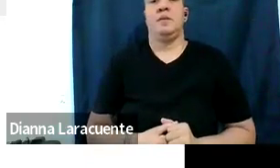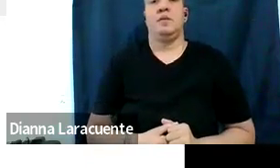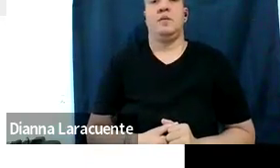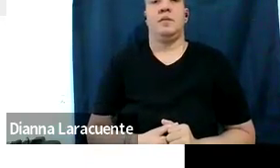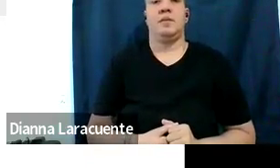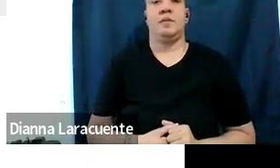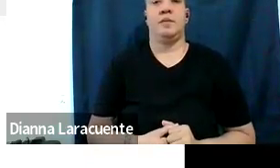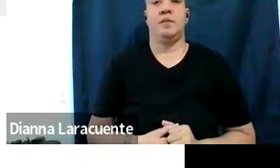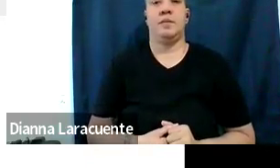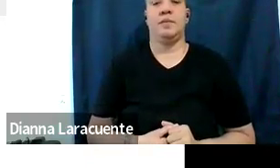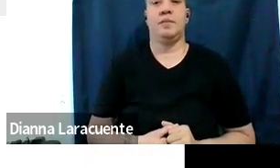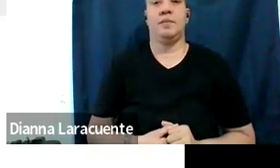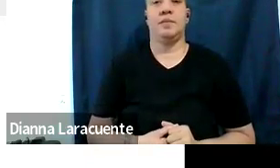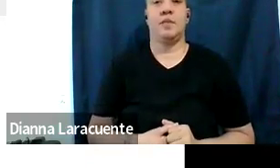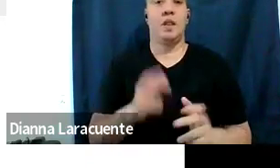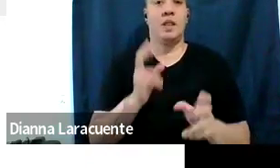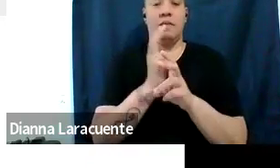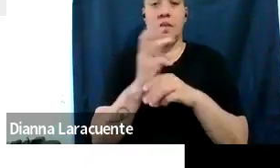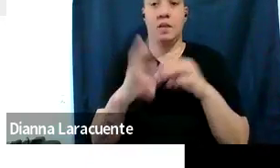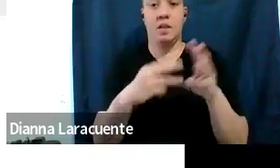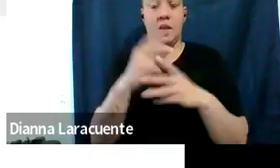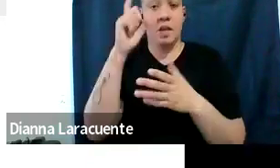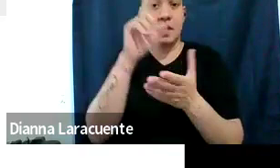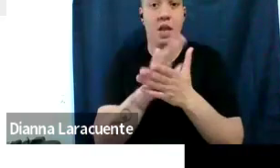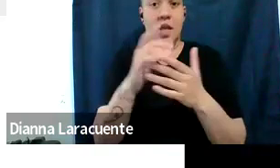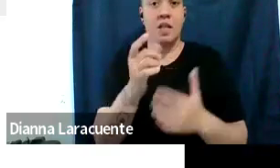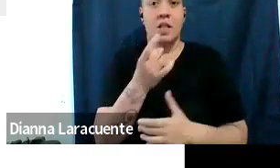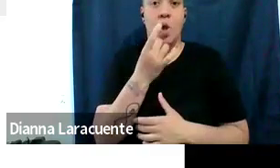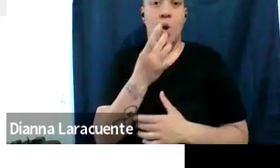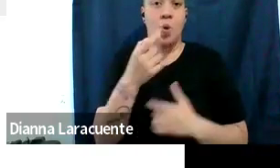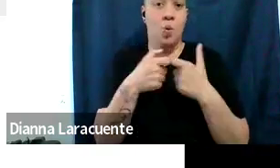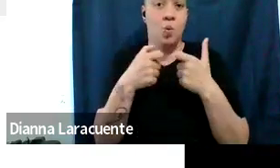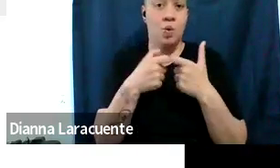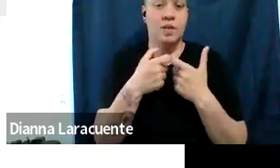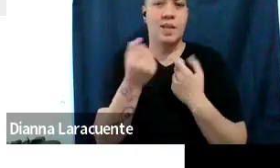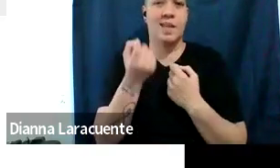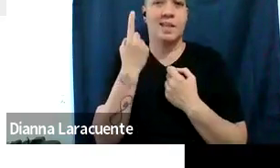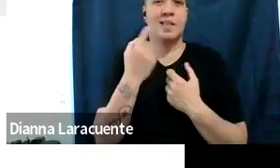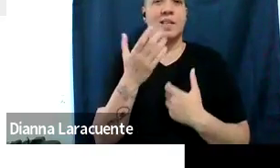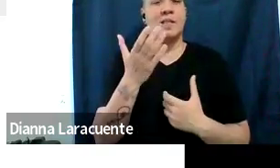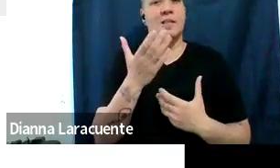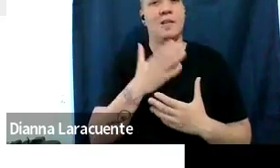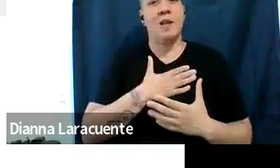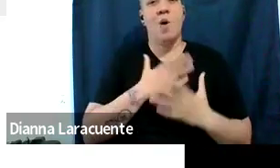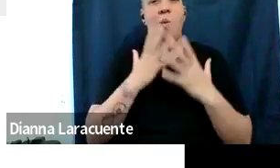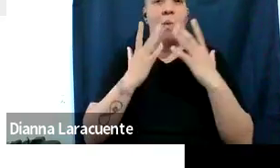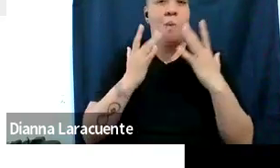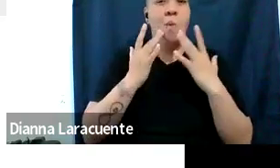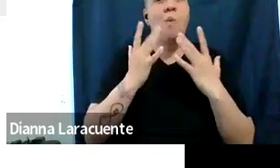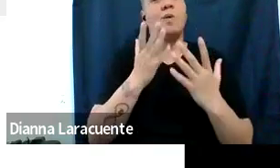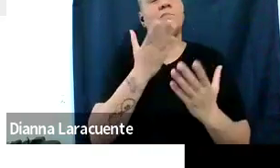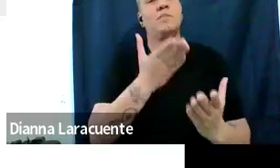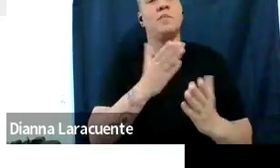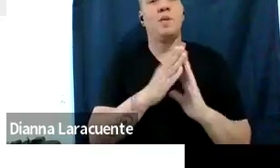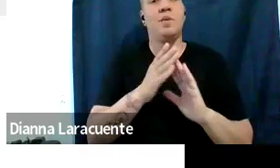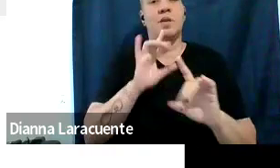nos es difícil en este mundo que ya nadie cree en la luz eléctrica entender esa devoción del pueblo, pero fue en respuesta